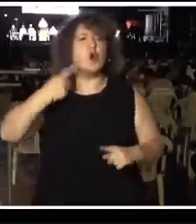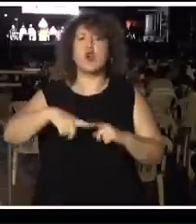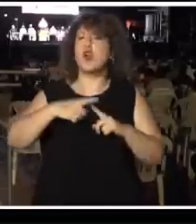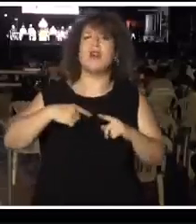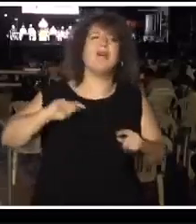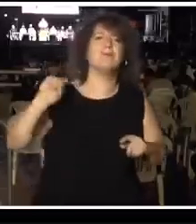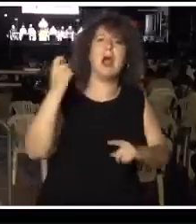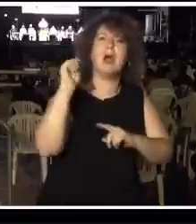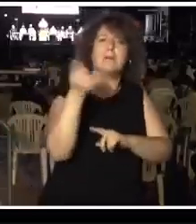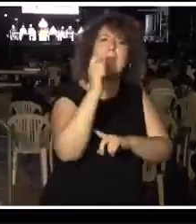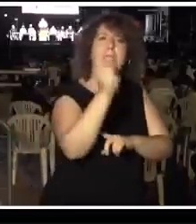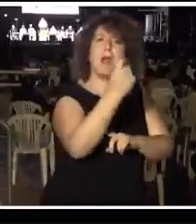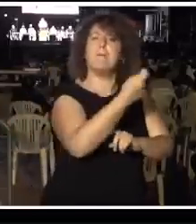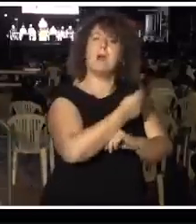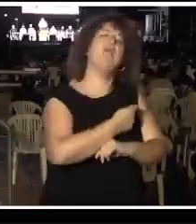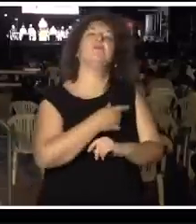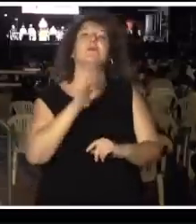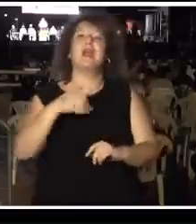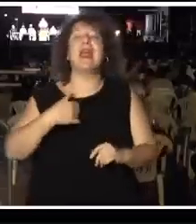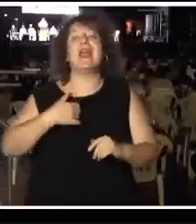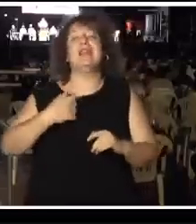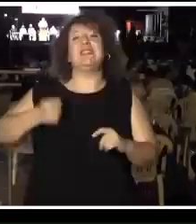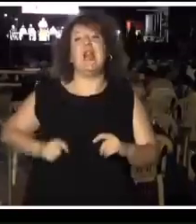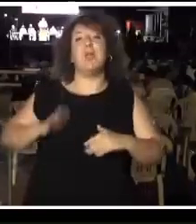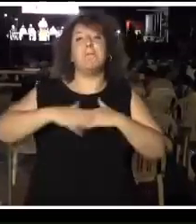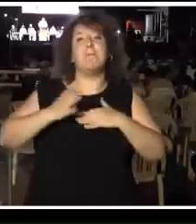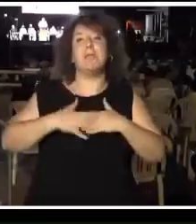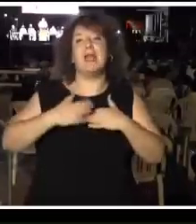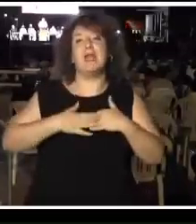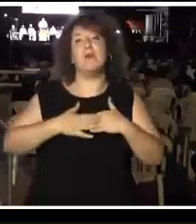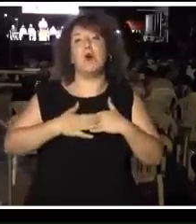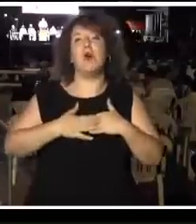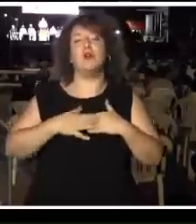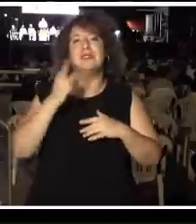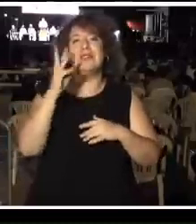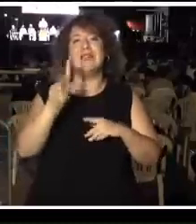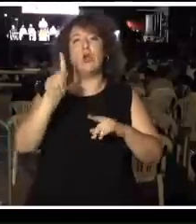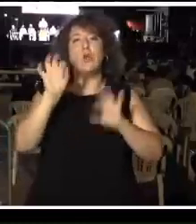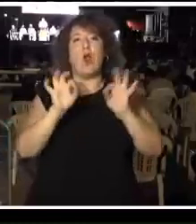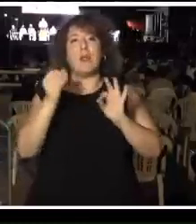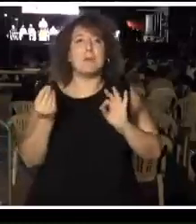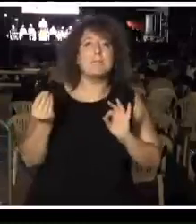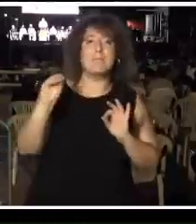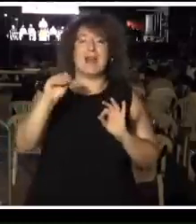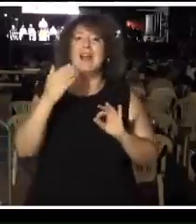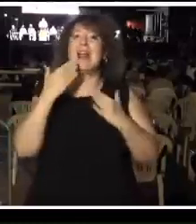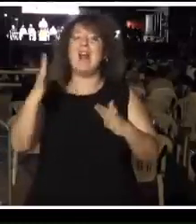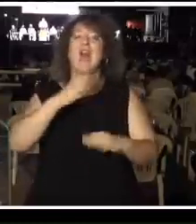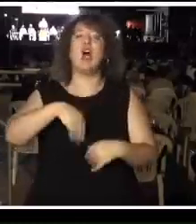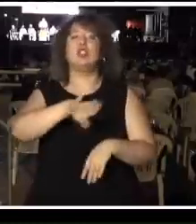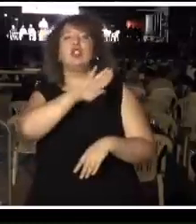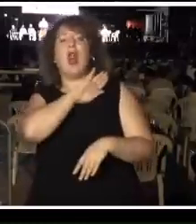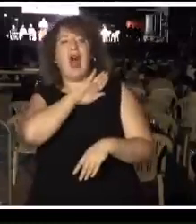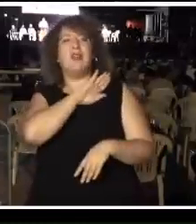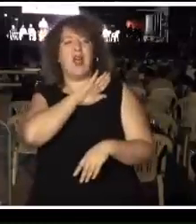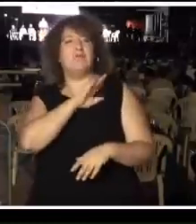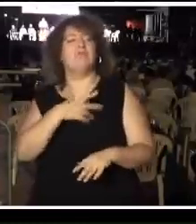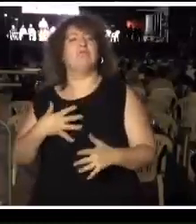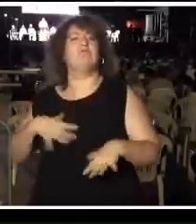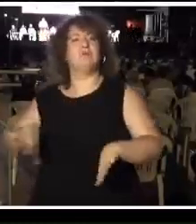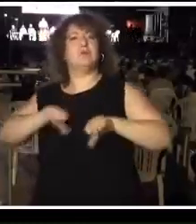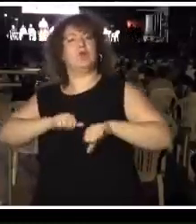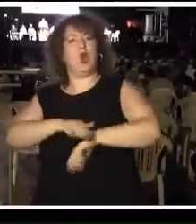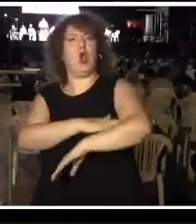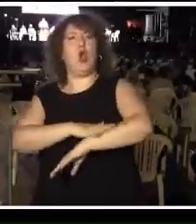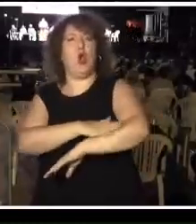esto, además de una subida del salario mínimo de un 31% desde que Yolanda Díaz desempeña el Ministerio